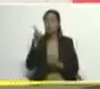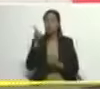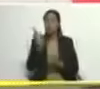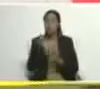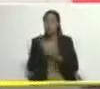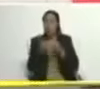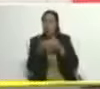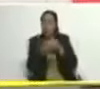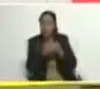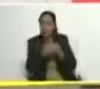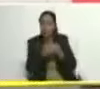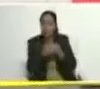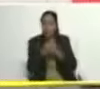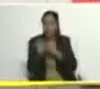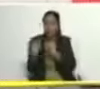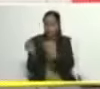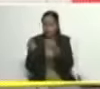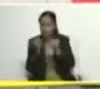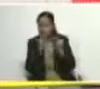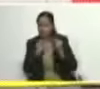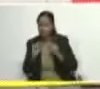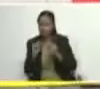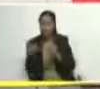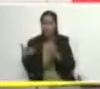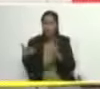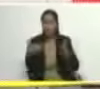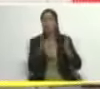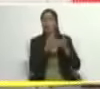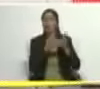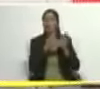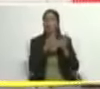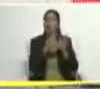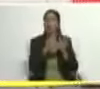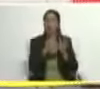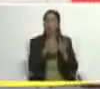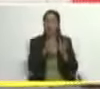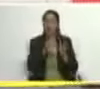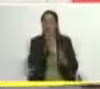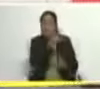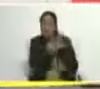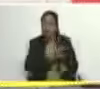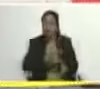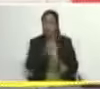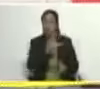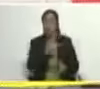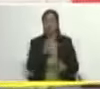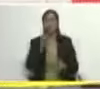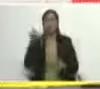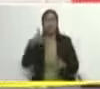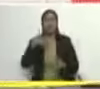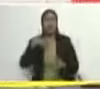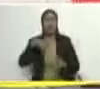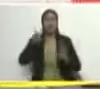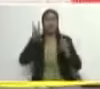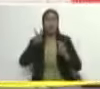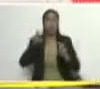es la guerra, el extremismo, el fascismo, el nuevo colonialismo.